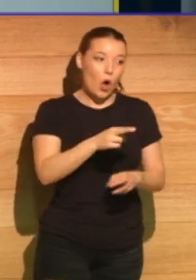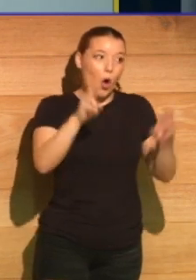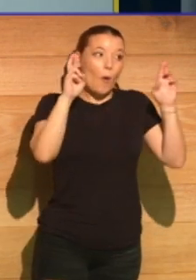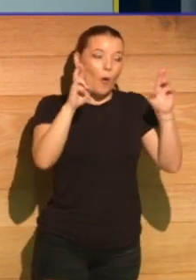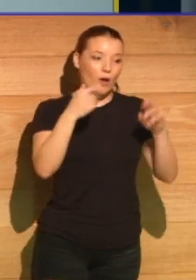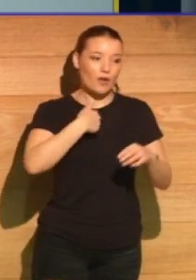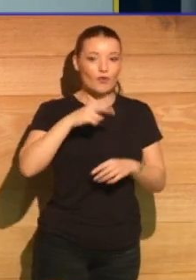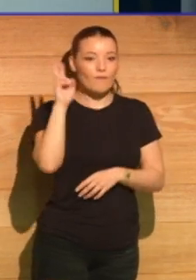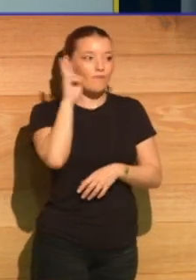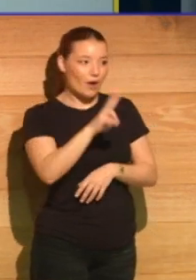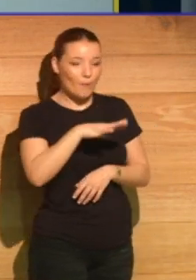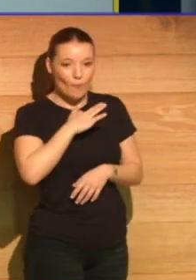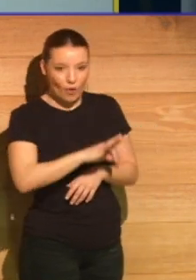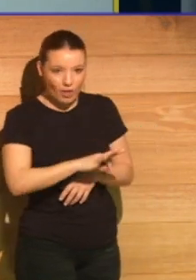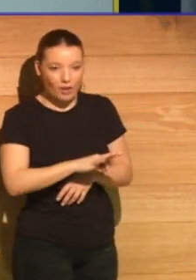al final.